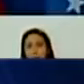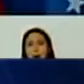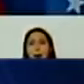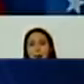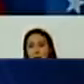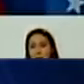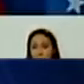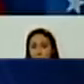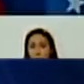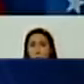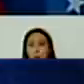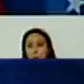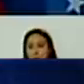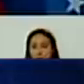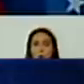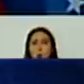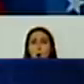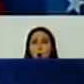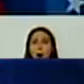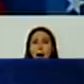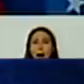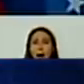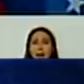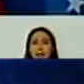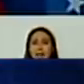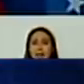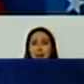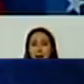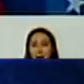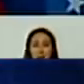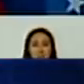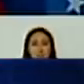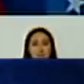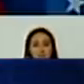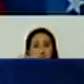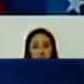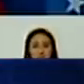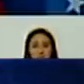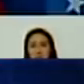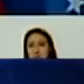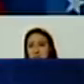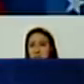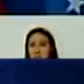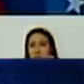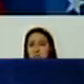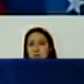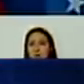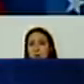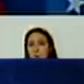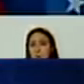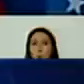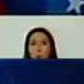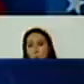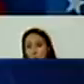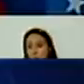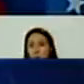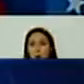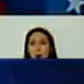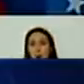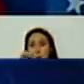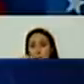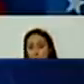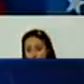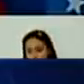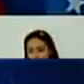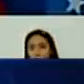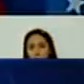14,31 toneladas de cocaína, para un total de 16,89 toneladas de drogas incautadas e incineradas